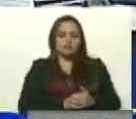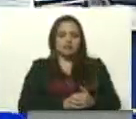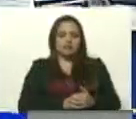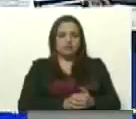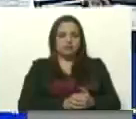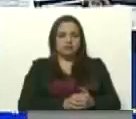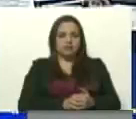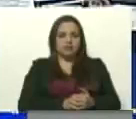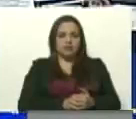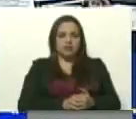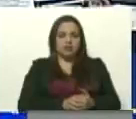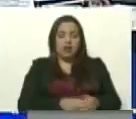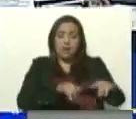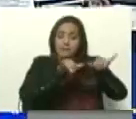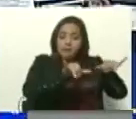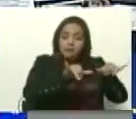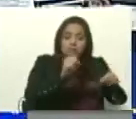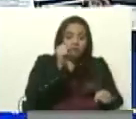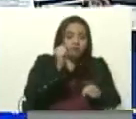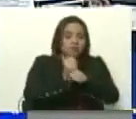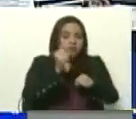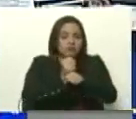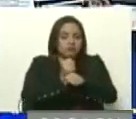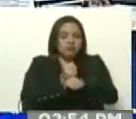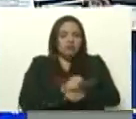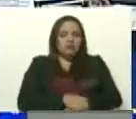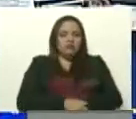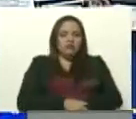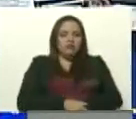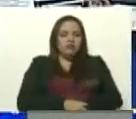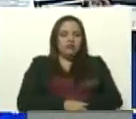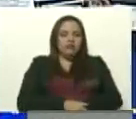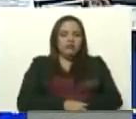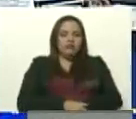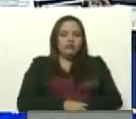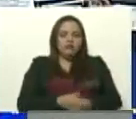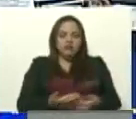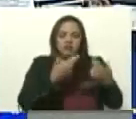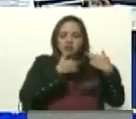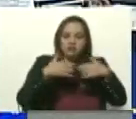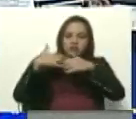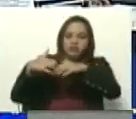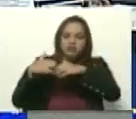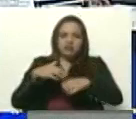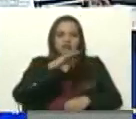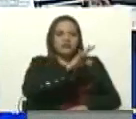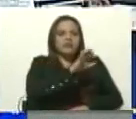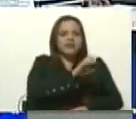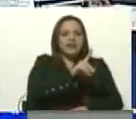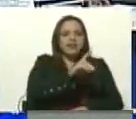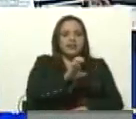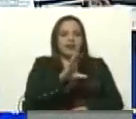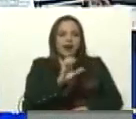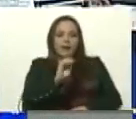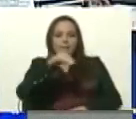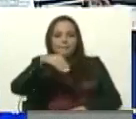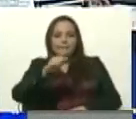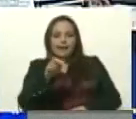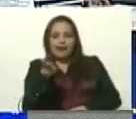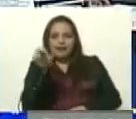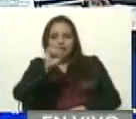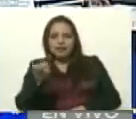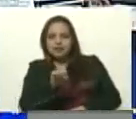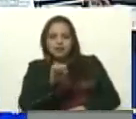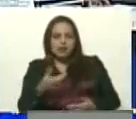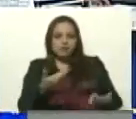Y esto es algo que los empleadores, y yo creo que Fede Cámara, Fede Industria, los empleadores venezolanos,